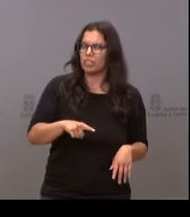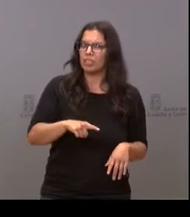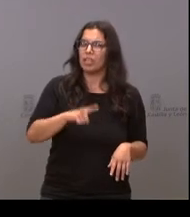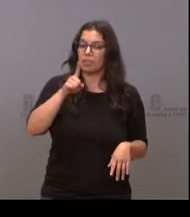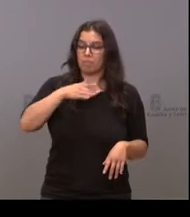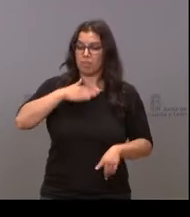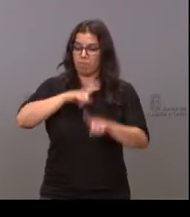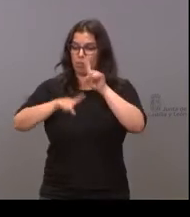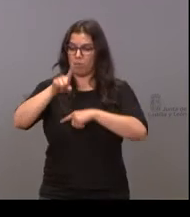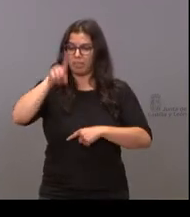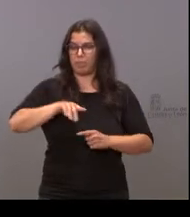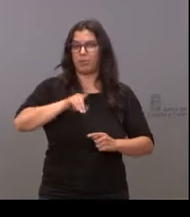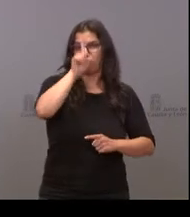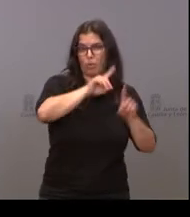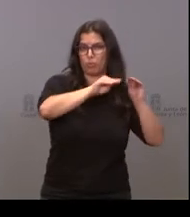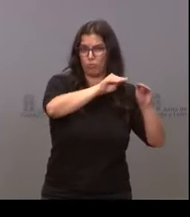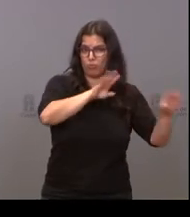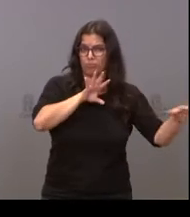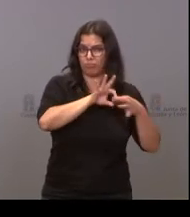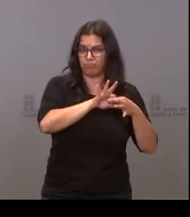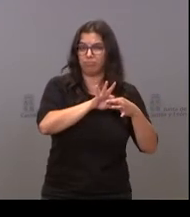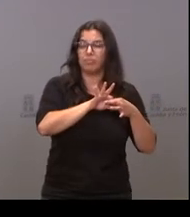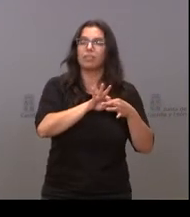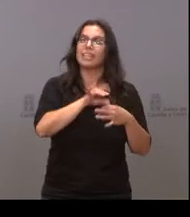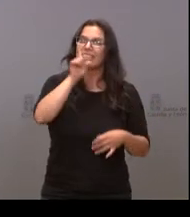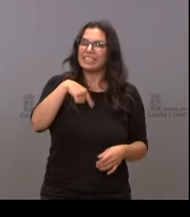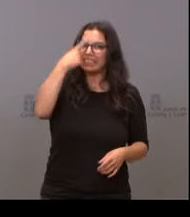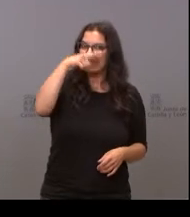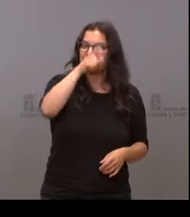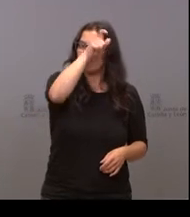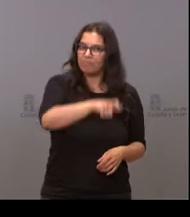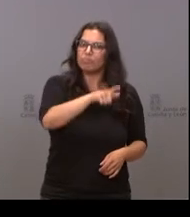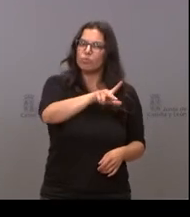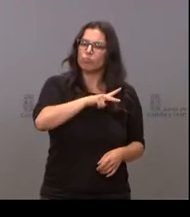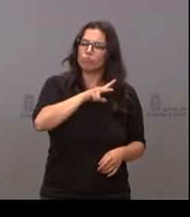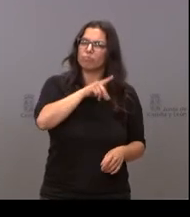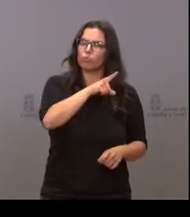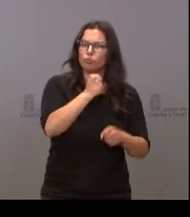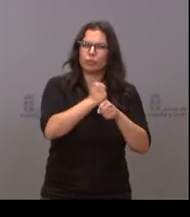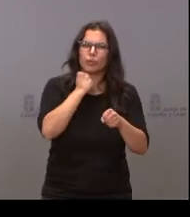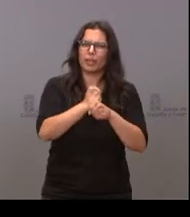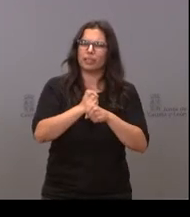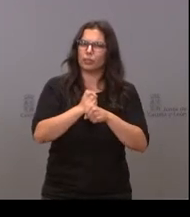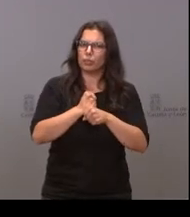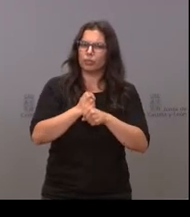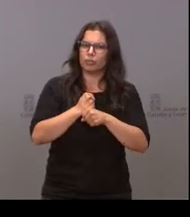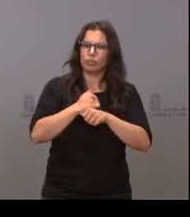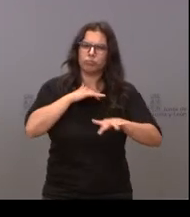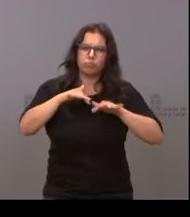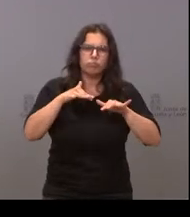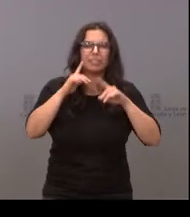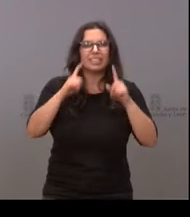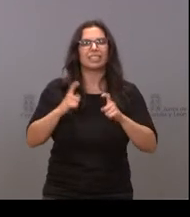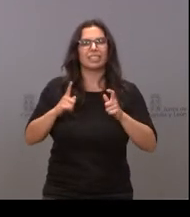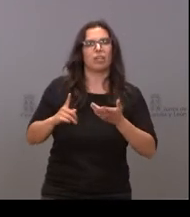sus problemas y además sé que su excelencia está trabajando bien y mucho por solucionarlos